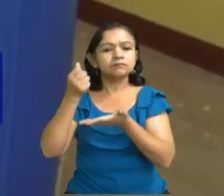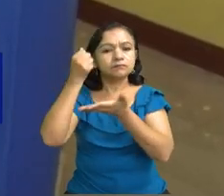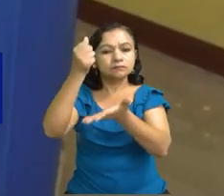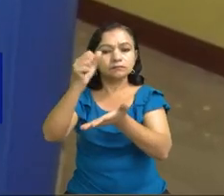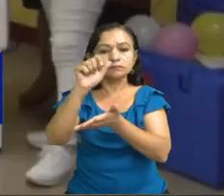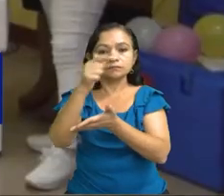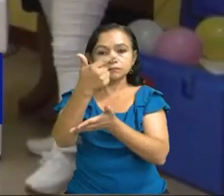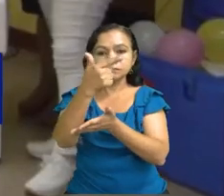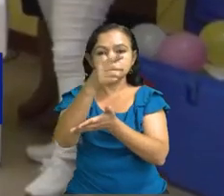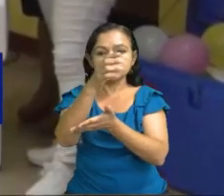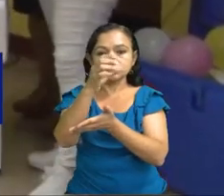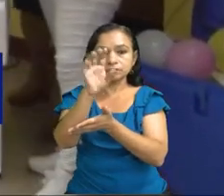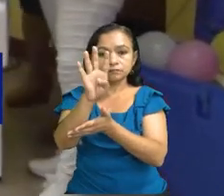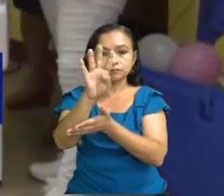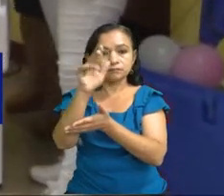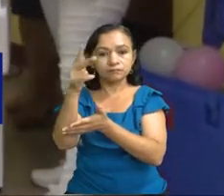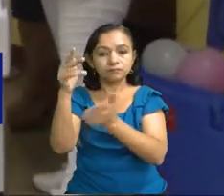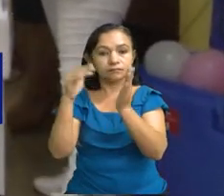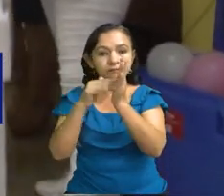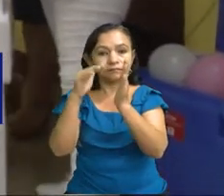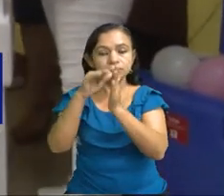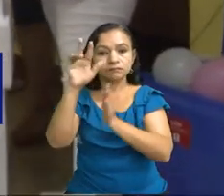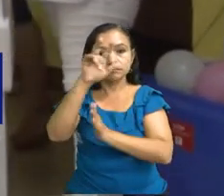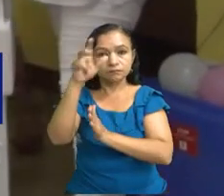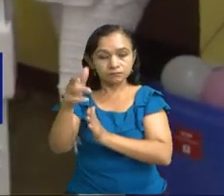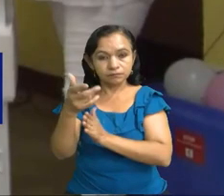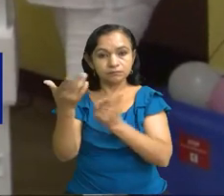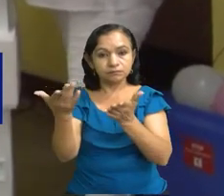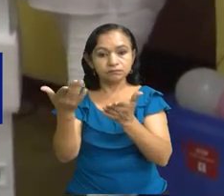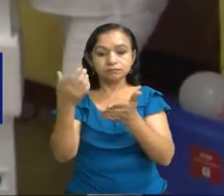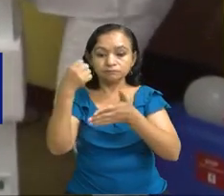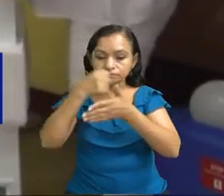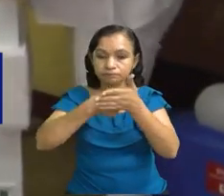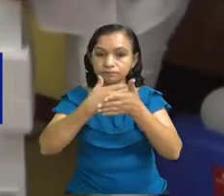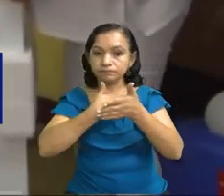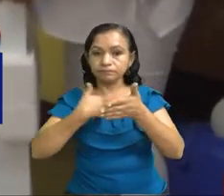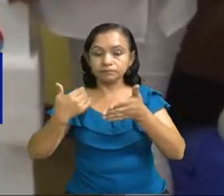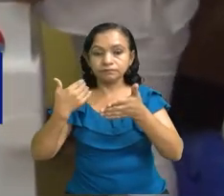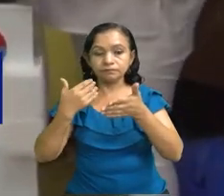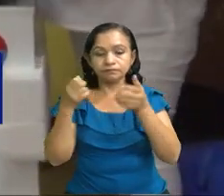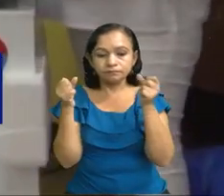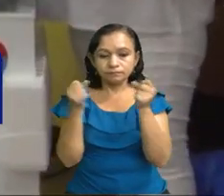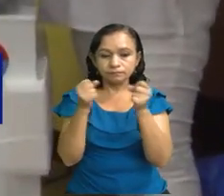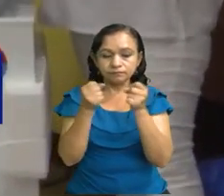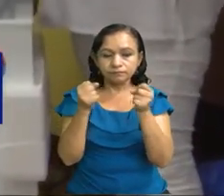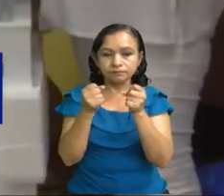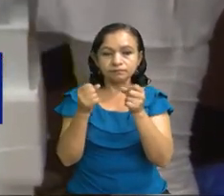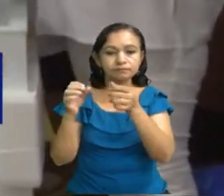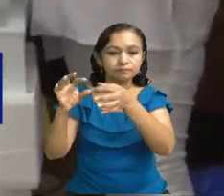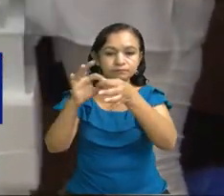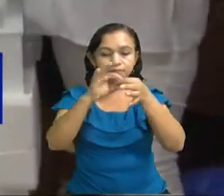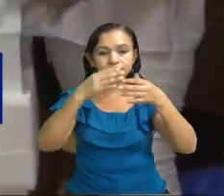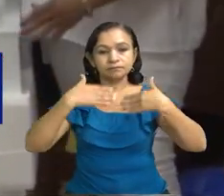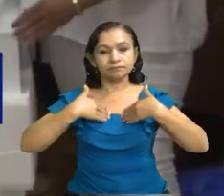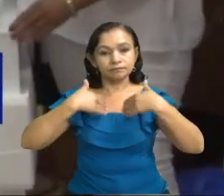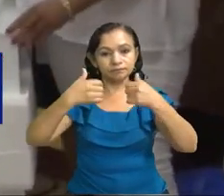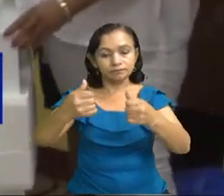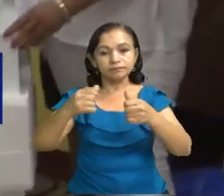los 748 millones de córdobas para fortalecer la cadena de frío en las unidades de salud.